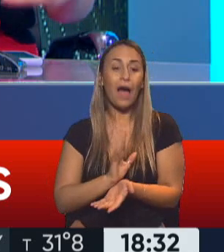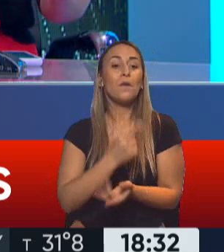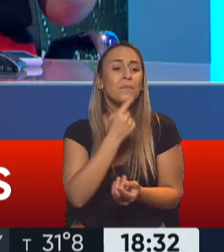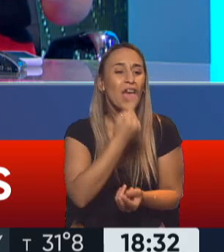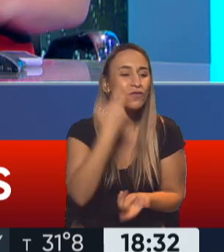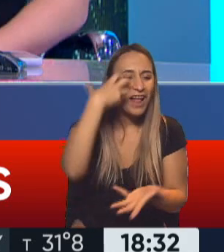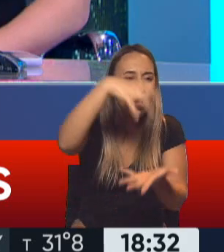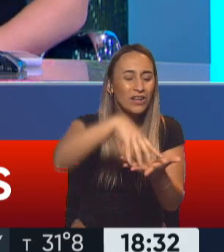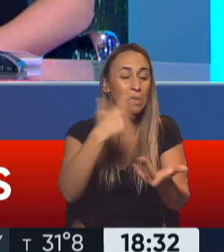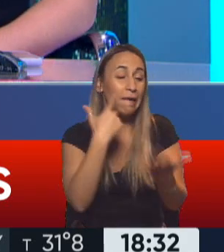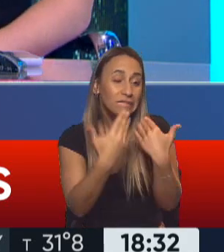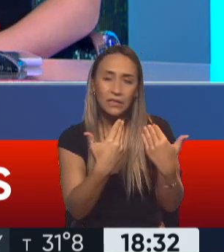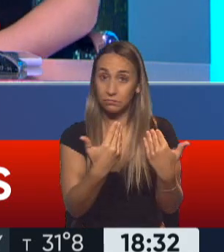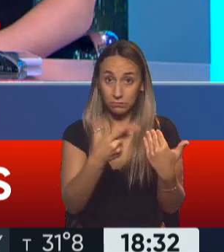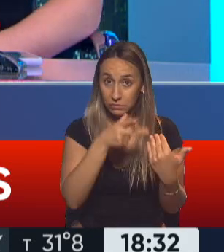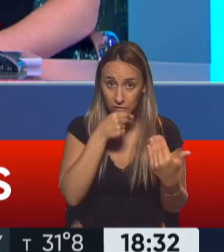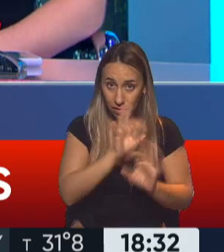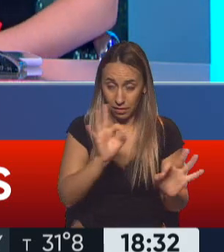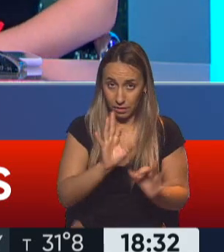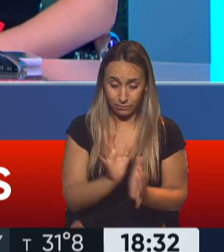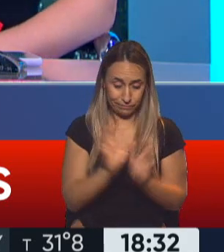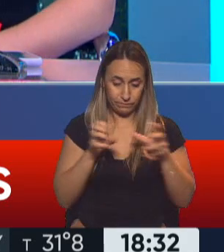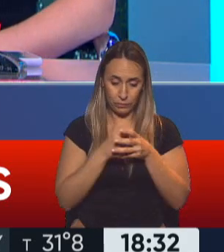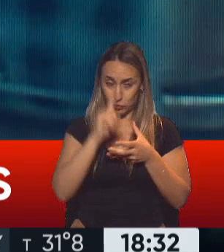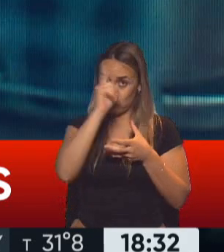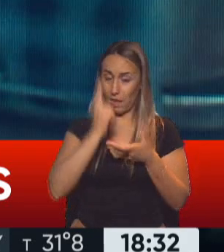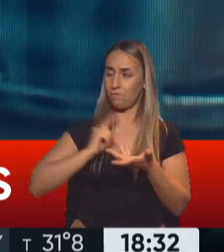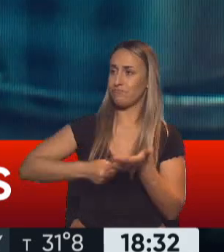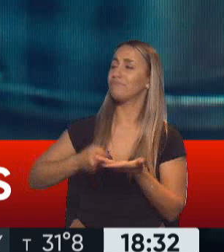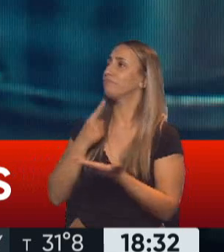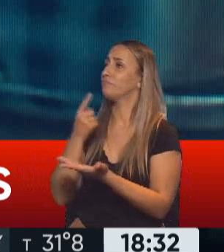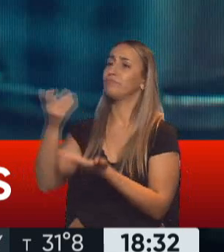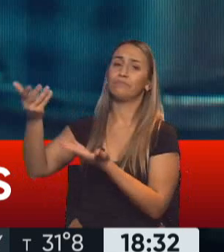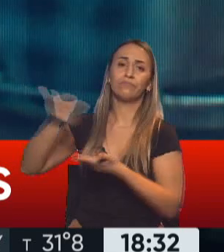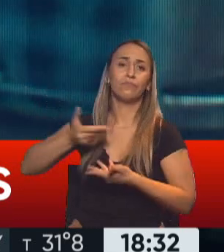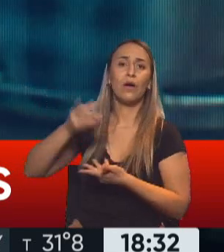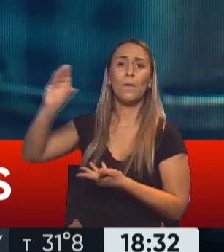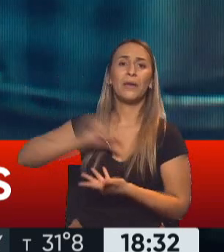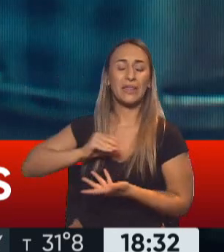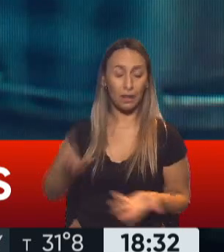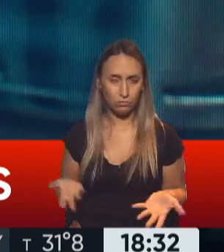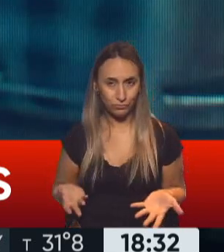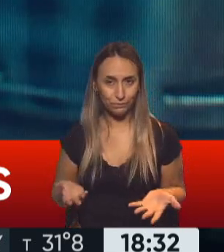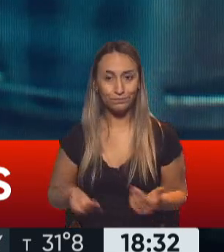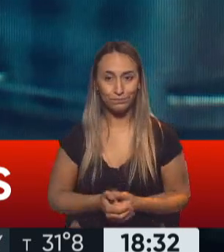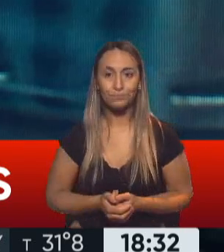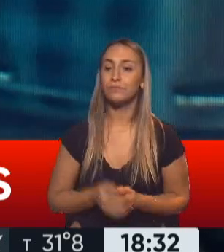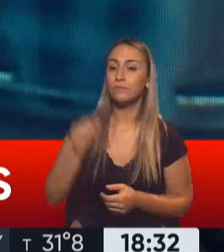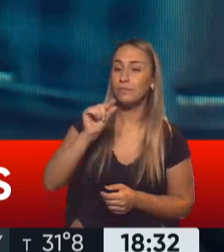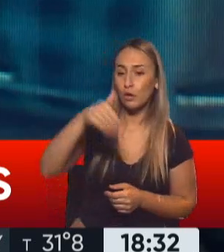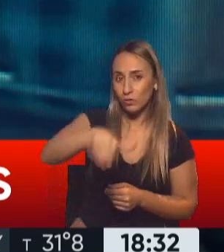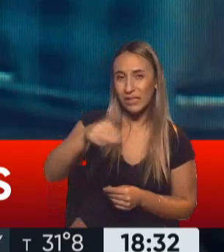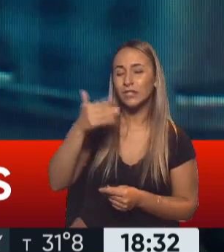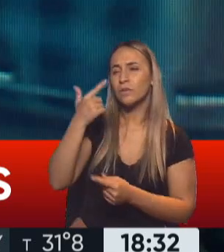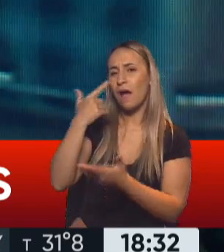ahora sí están pidiendo que efectivamente haya una instancia legislativa en el debate. Vamos a conocer más detalles dentro de un rato con vos acerca de, digamos, qué puede